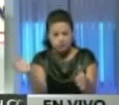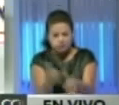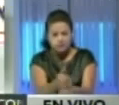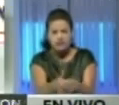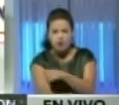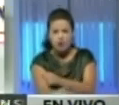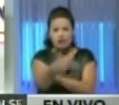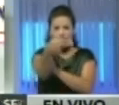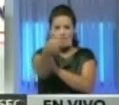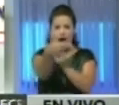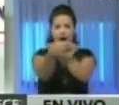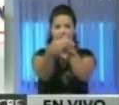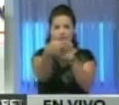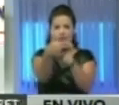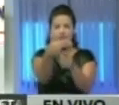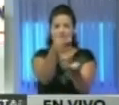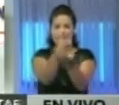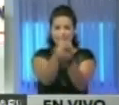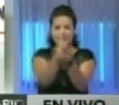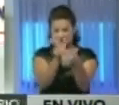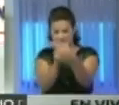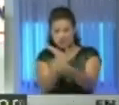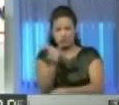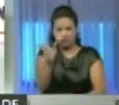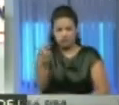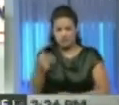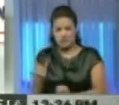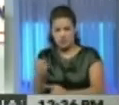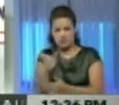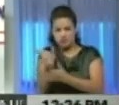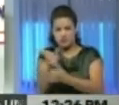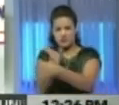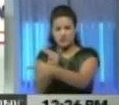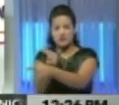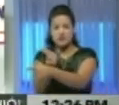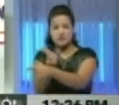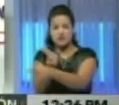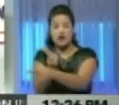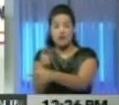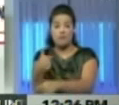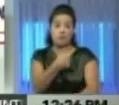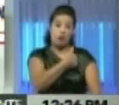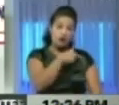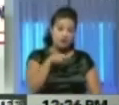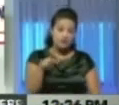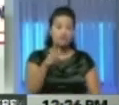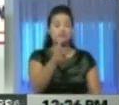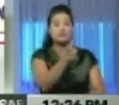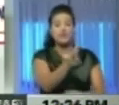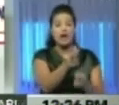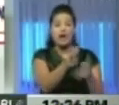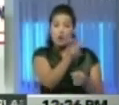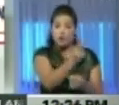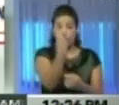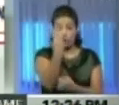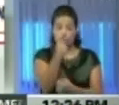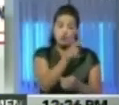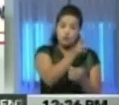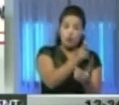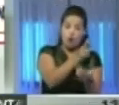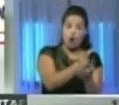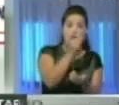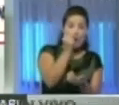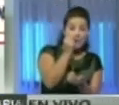fuego con la que impactaron a mi hijo, y que tenía el occiso, y otra arma de fuego